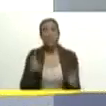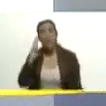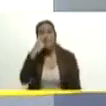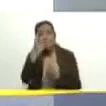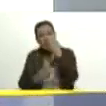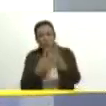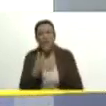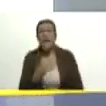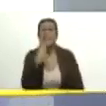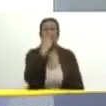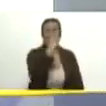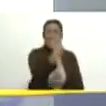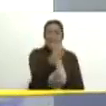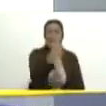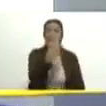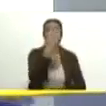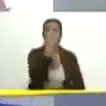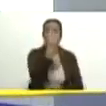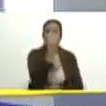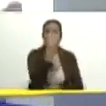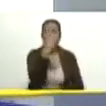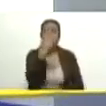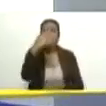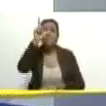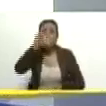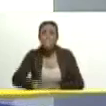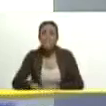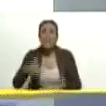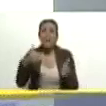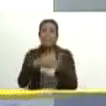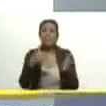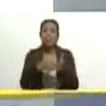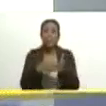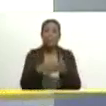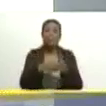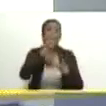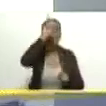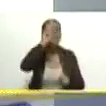visitaron 101.209 personas día, es decir,